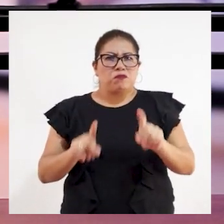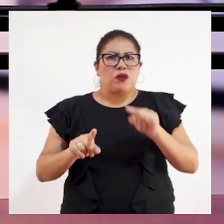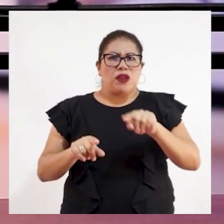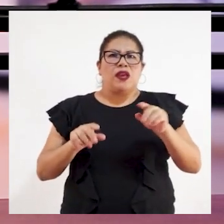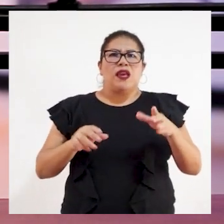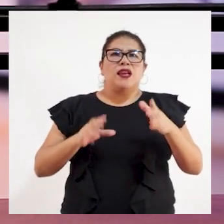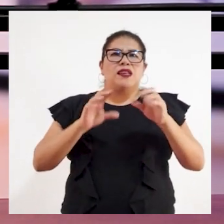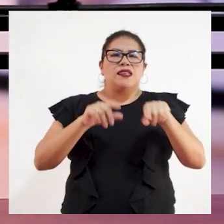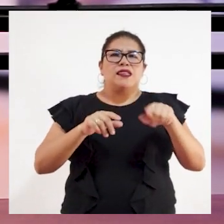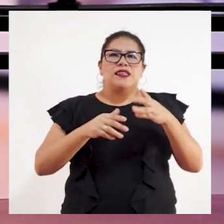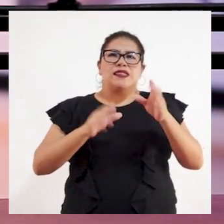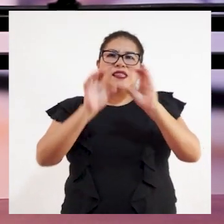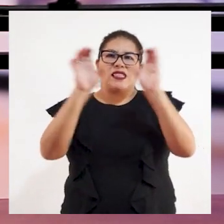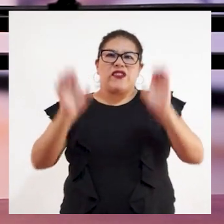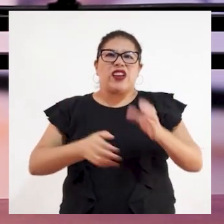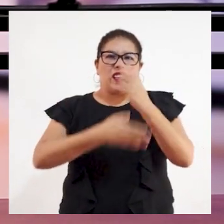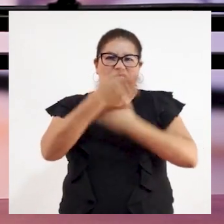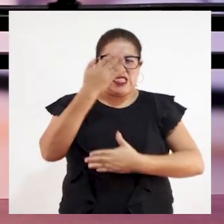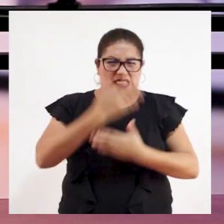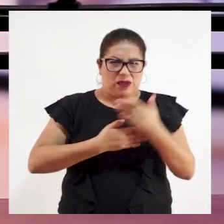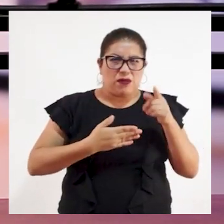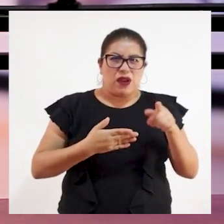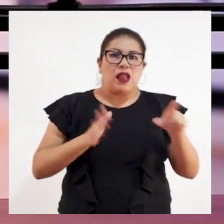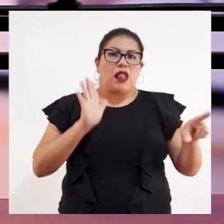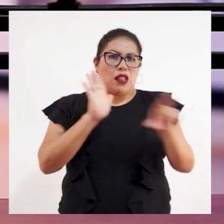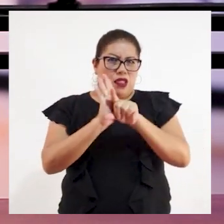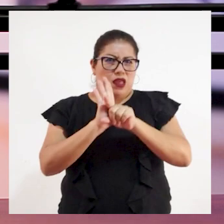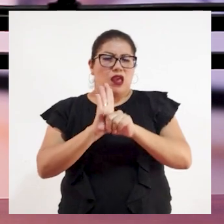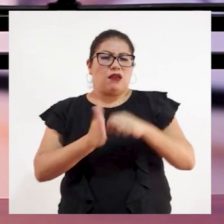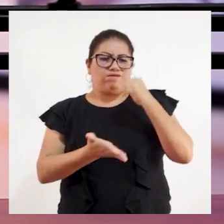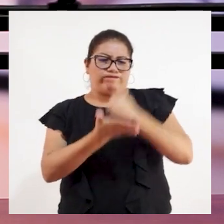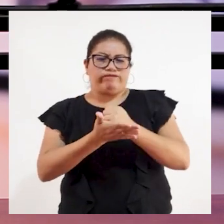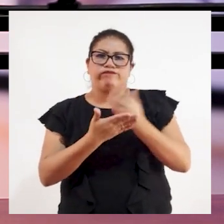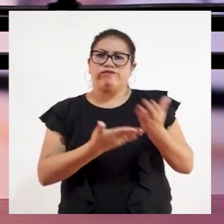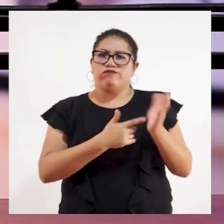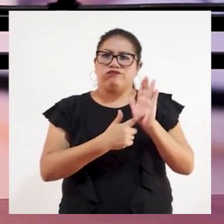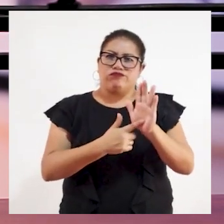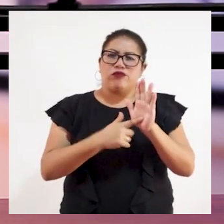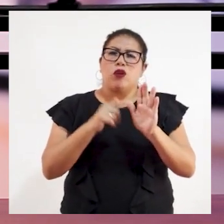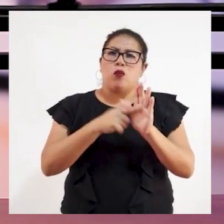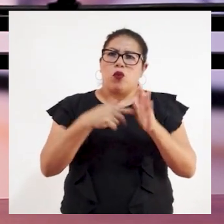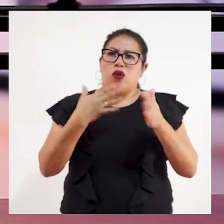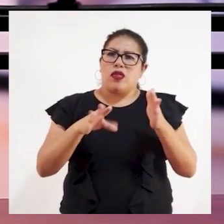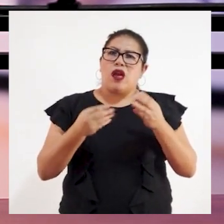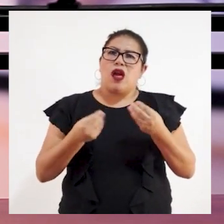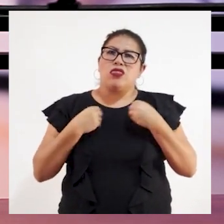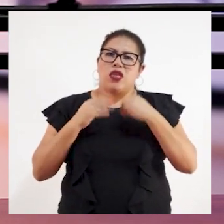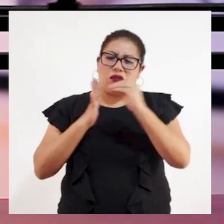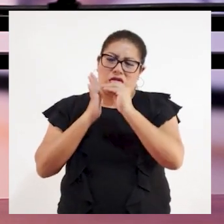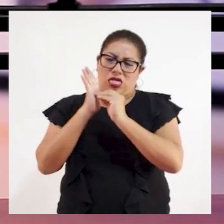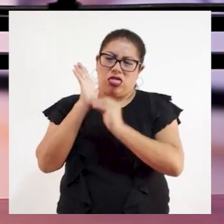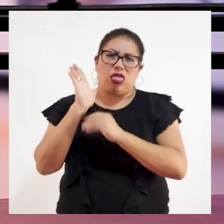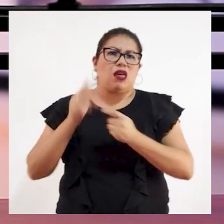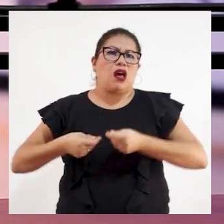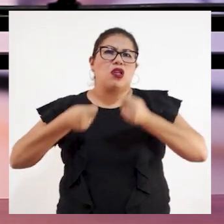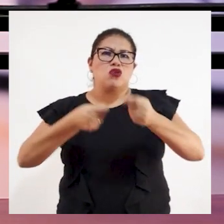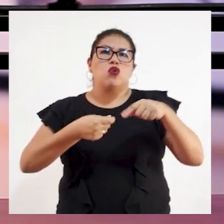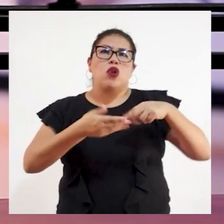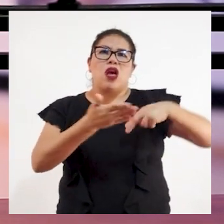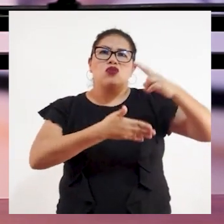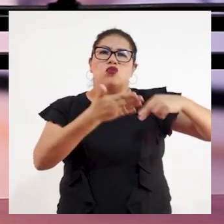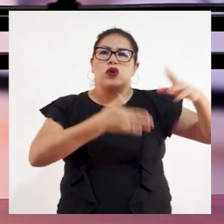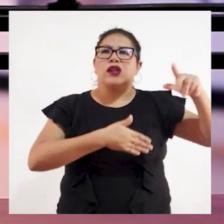médico legal porque abre la llave de muchos derechos que están otorgados en la